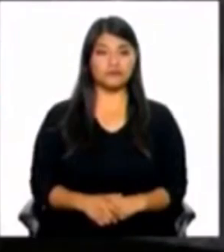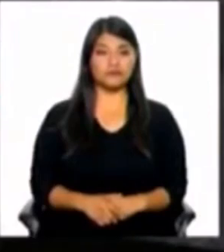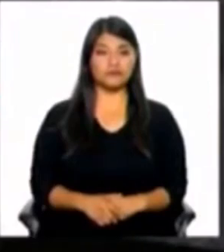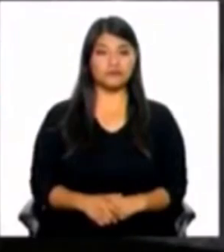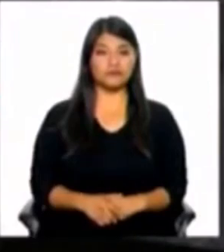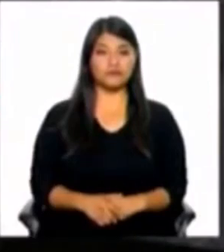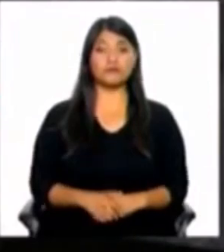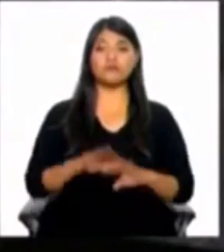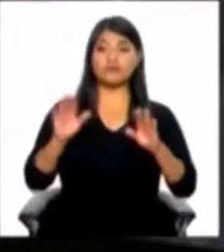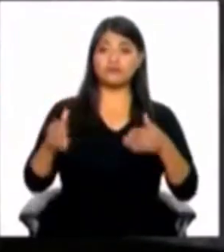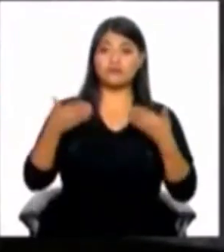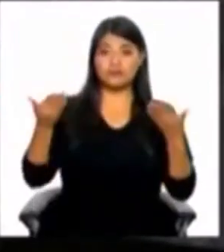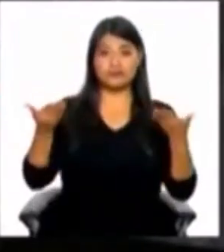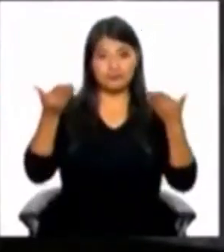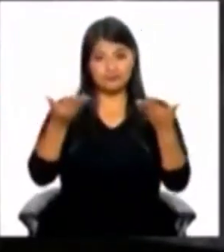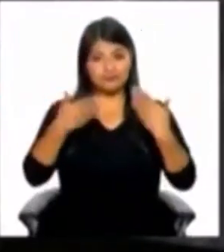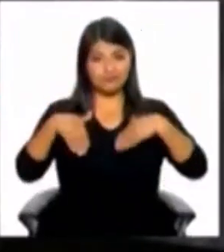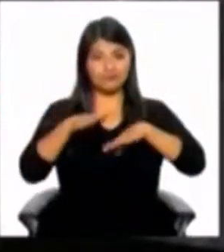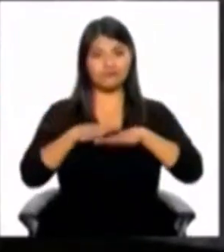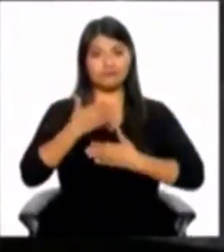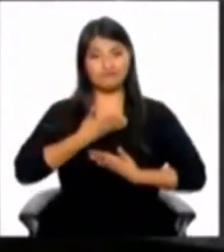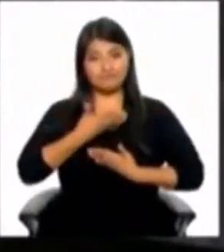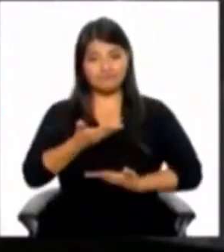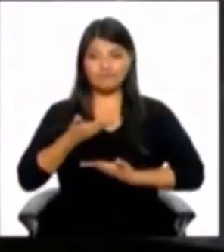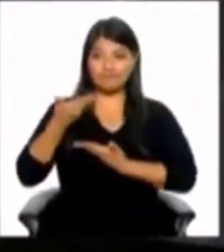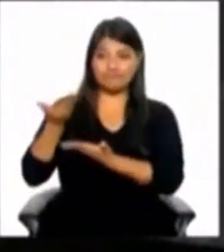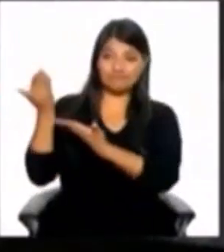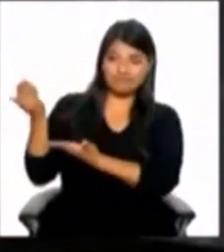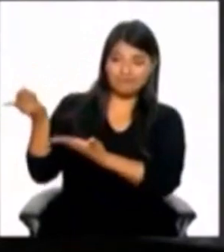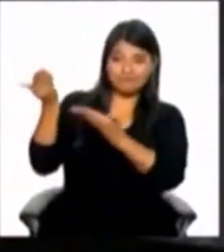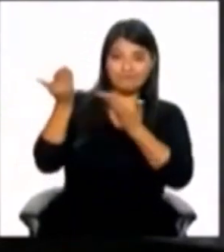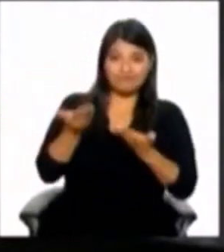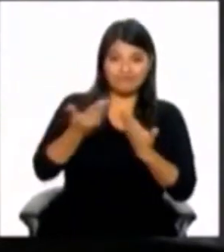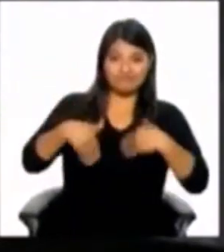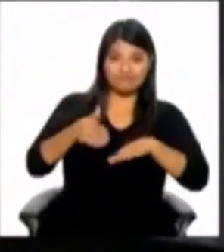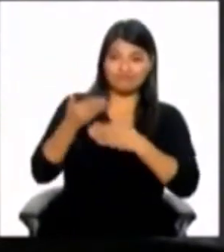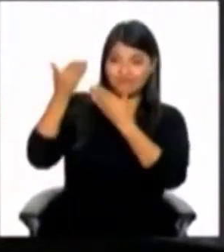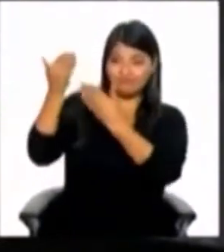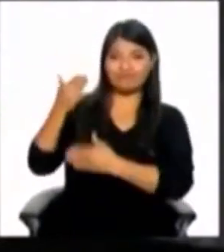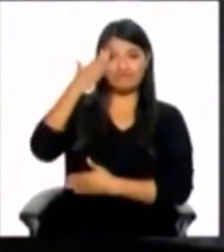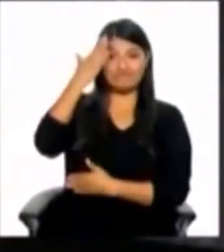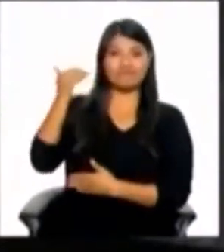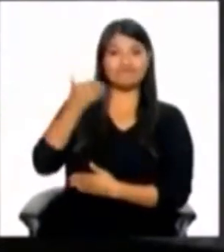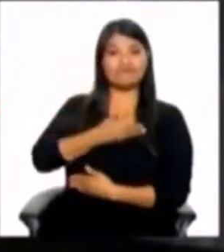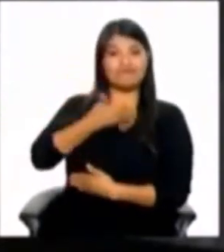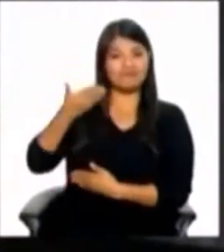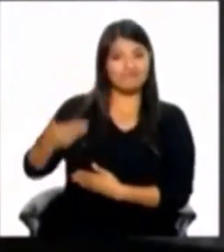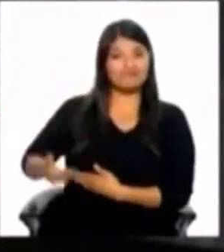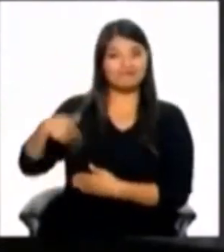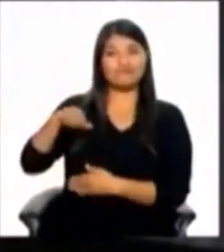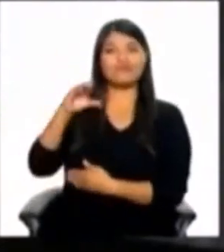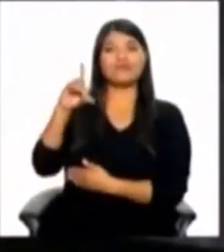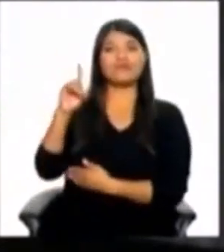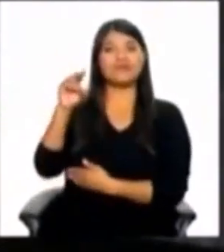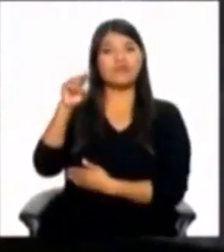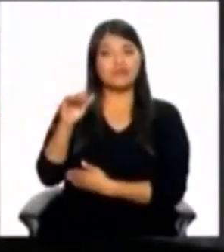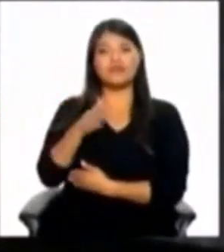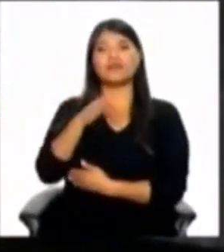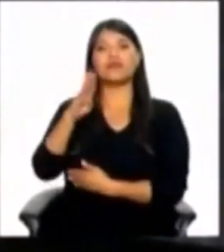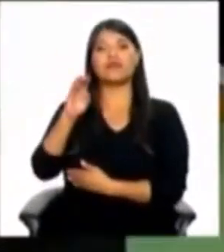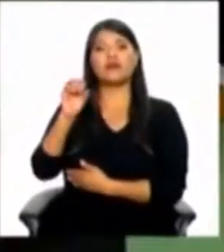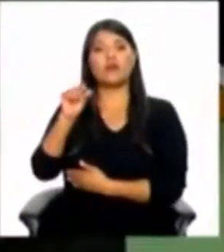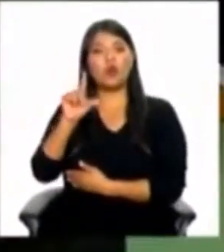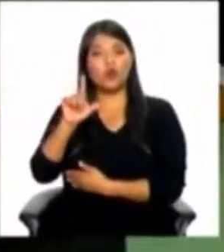En nombre de la Asamblea General, tengo el honor de dar la bienvenida a su excelencia, la señora Dina Ercilia Boluarte